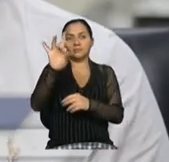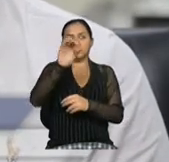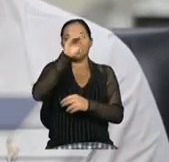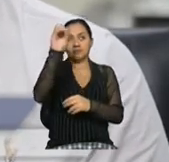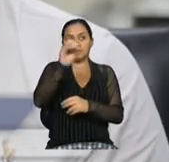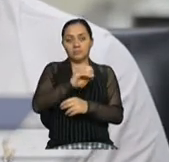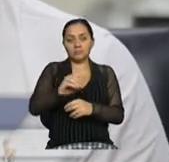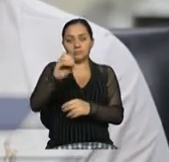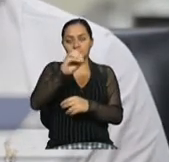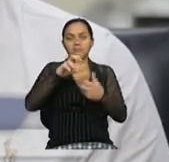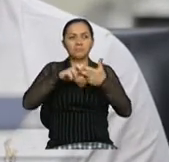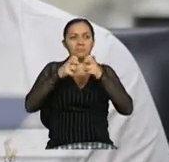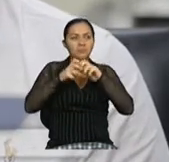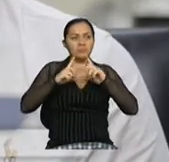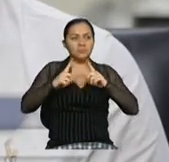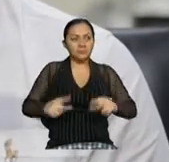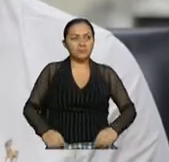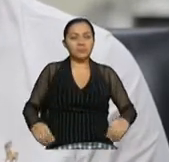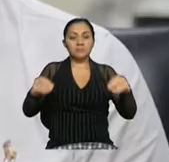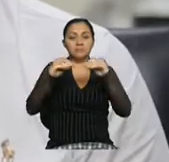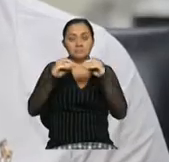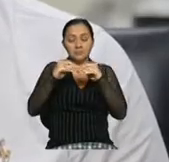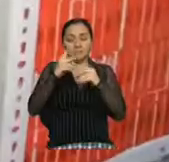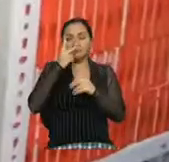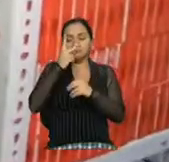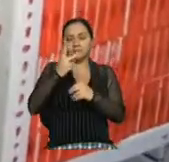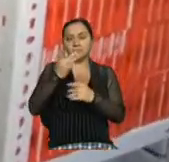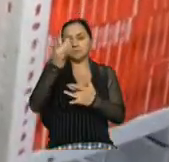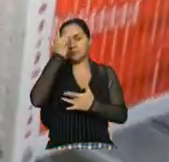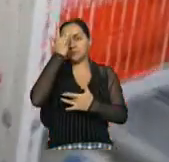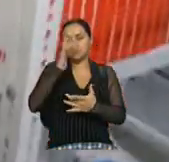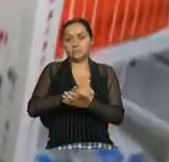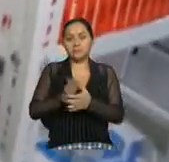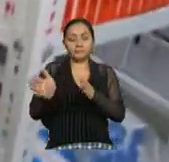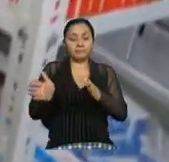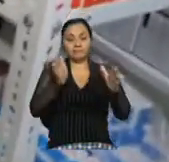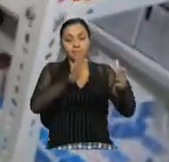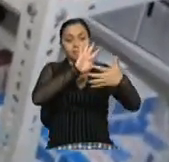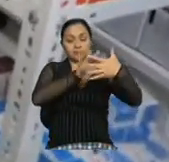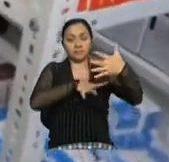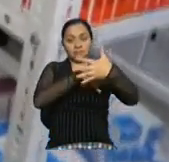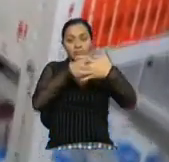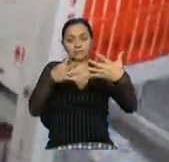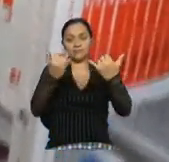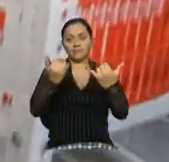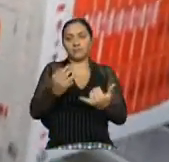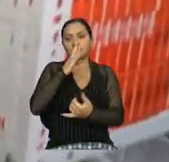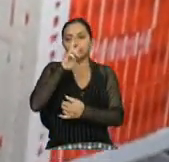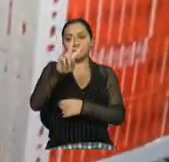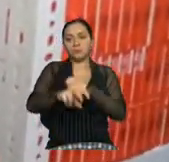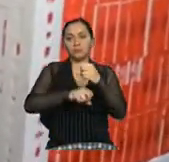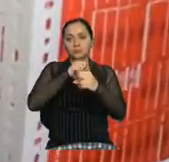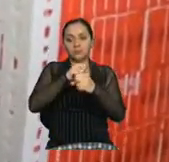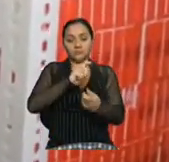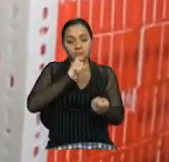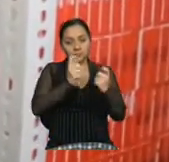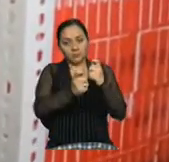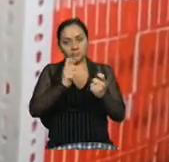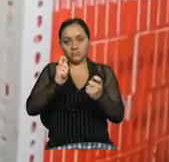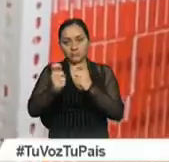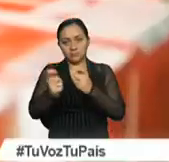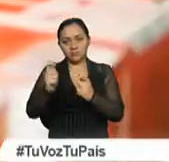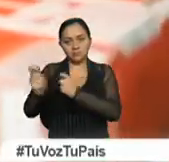98% de los problemas de salud y del perfil epidemiológico de este país. Dicho cuadro es actualizado cada 2 años por un equipo de expertos del